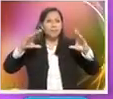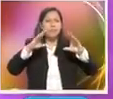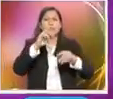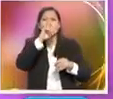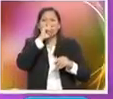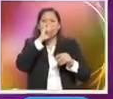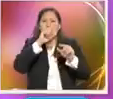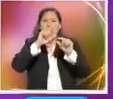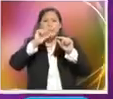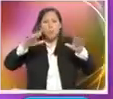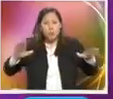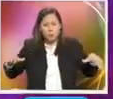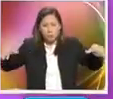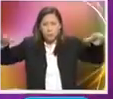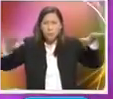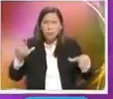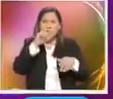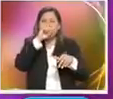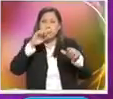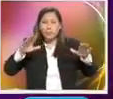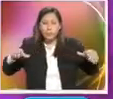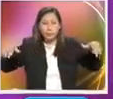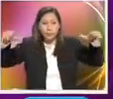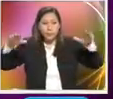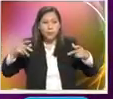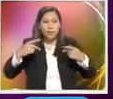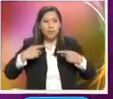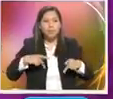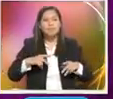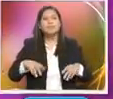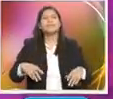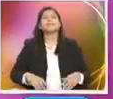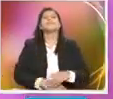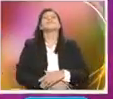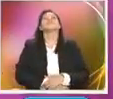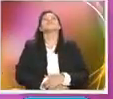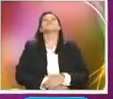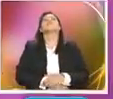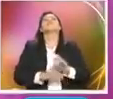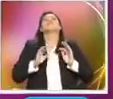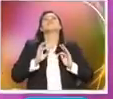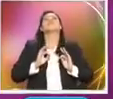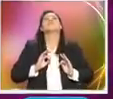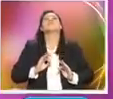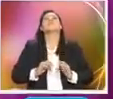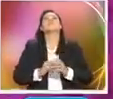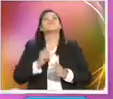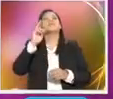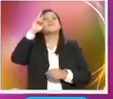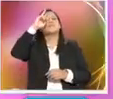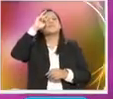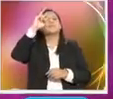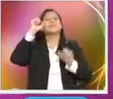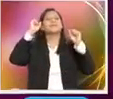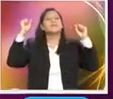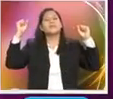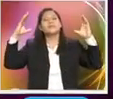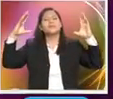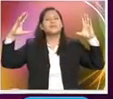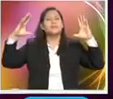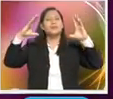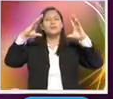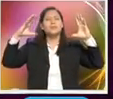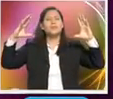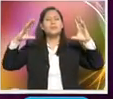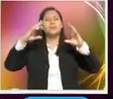ver, allí hay varias gentes que están totalmente relajadas. Es una experiencia que invita a relajarse, sentarse,